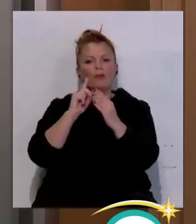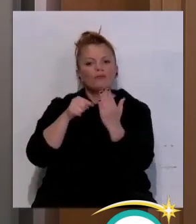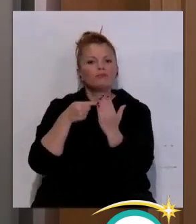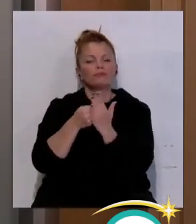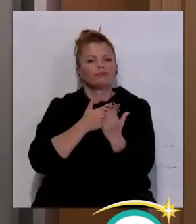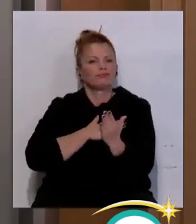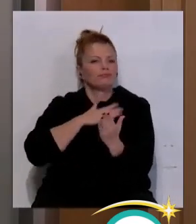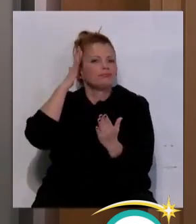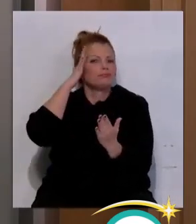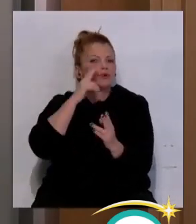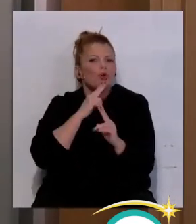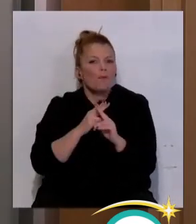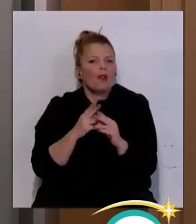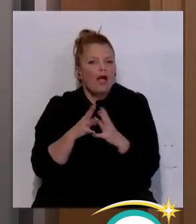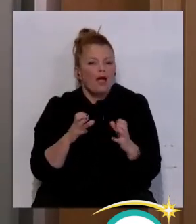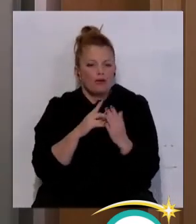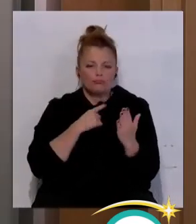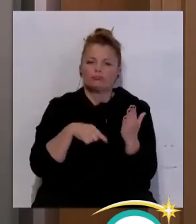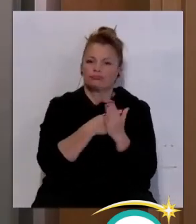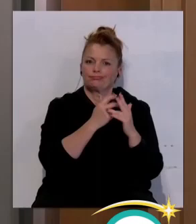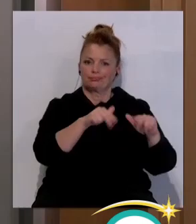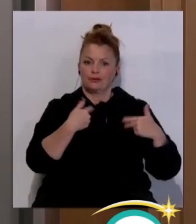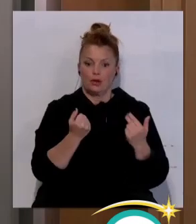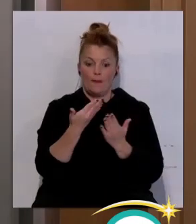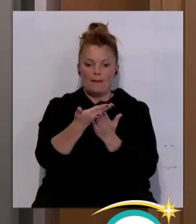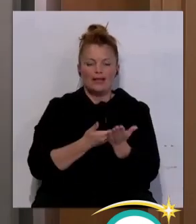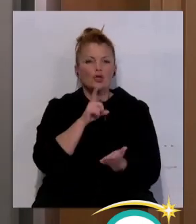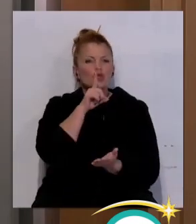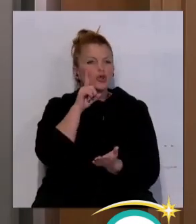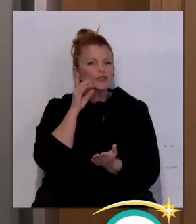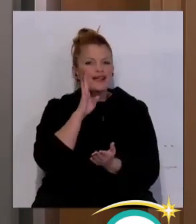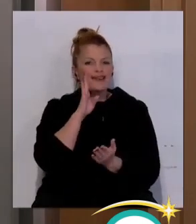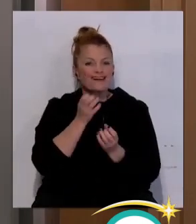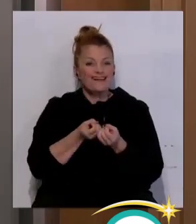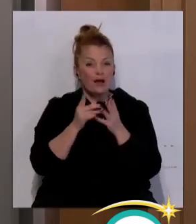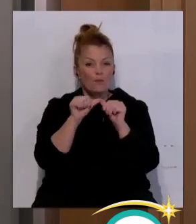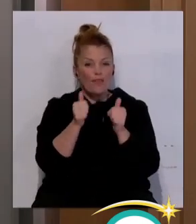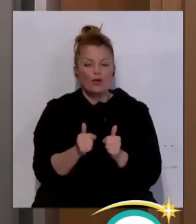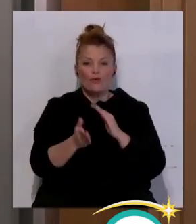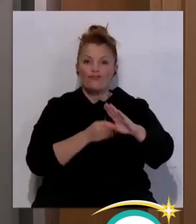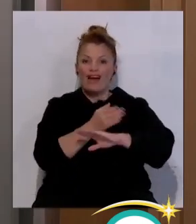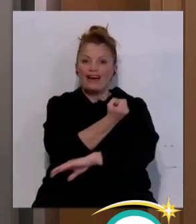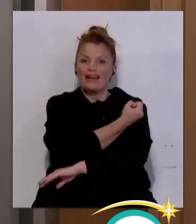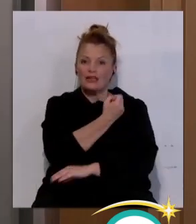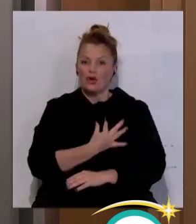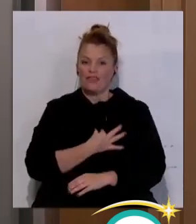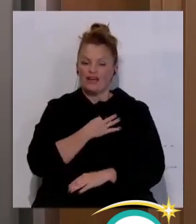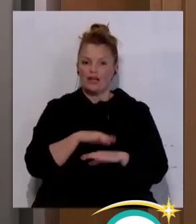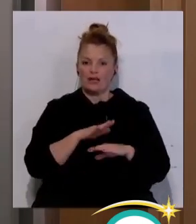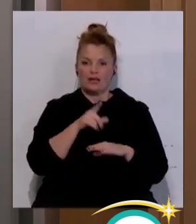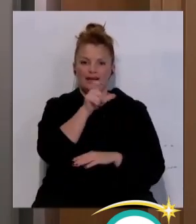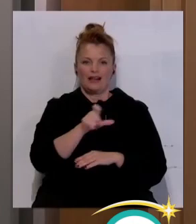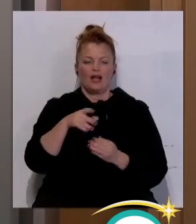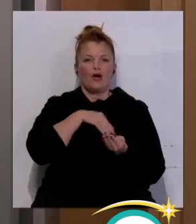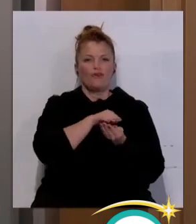del otro progenitor. ¿Por qué? Porque cuando se hacía el papelito rosa de que comento antes, pues cuando tú ibas al registro civil, la funeraria iba, registraban